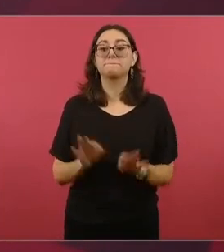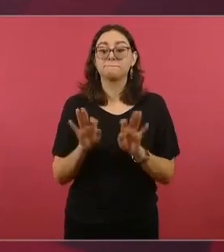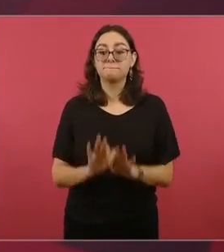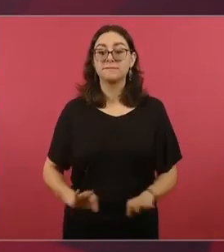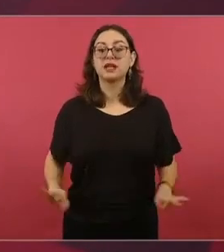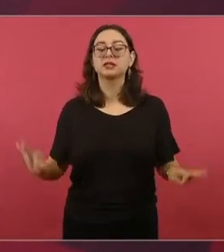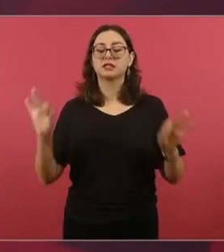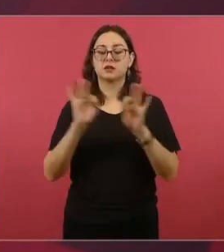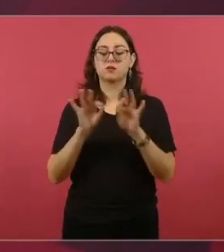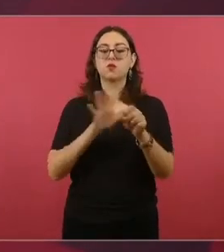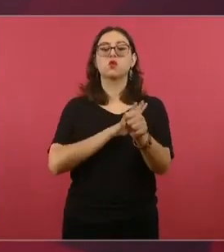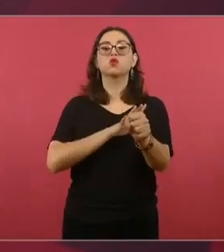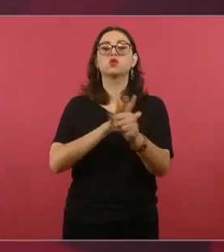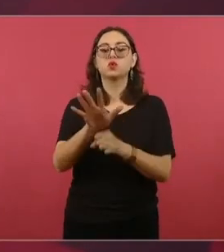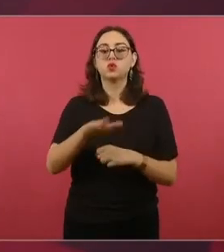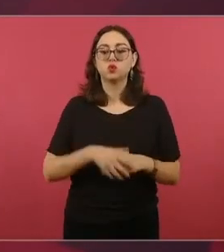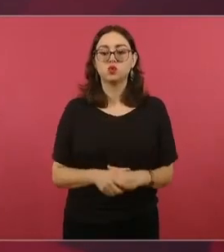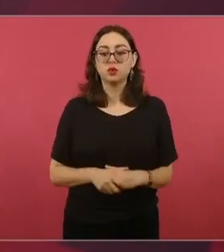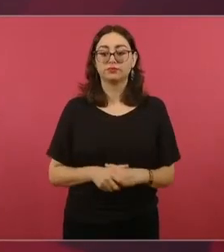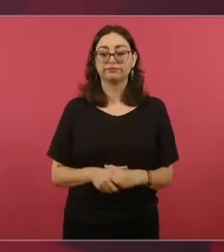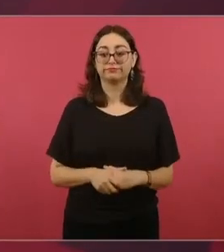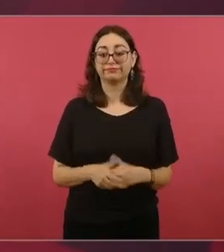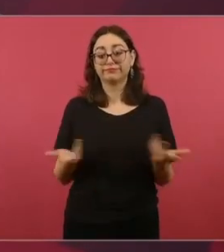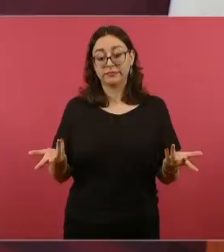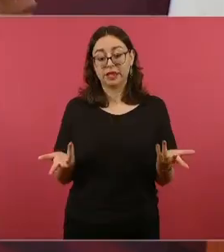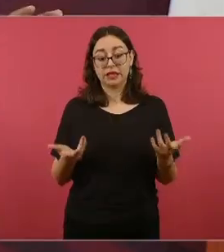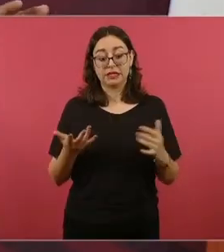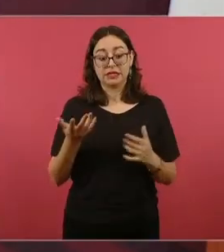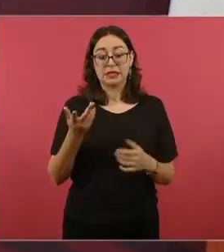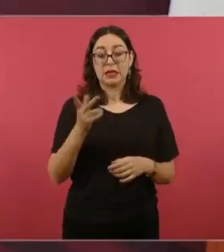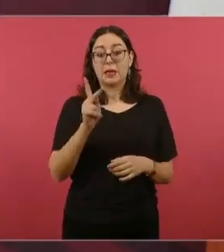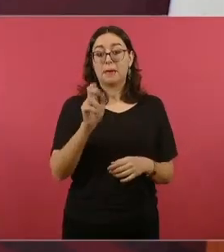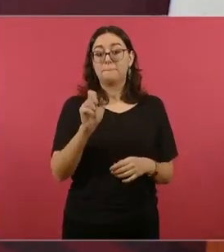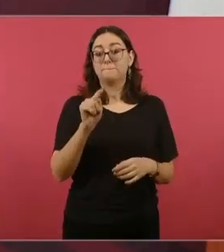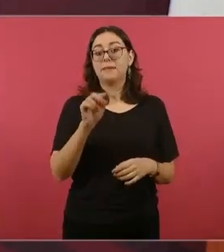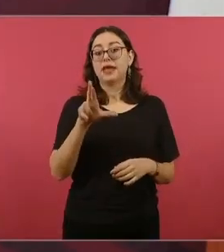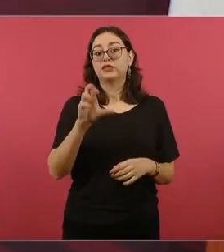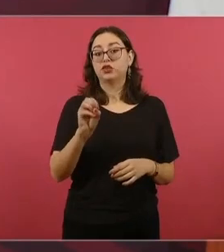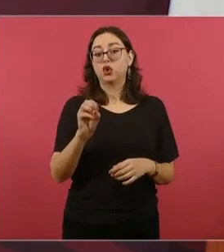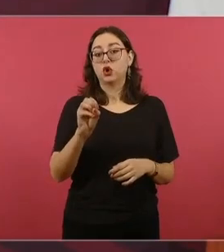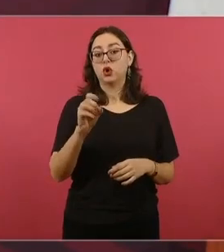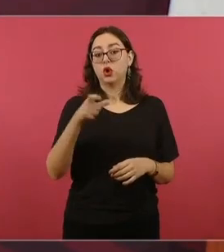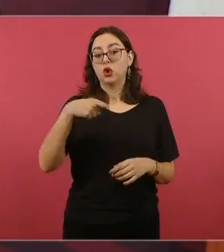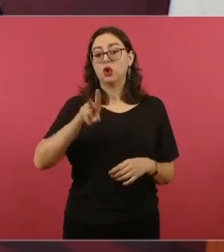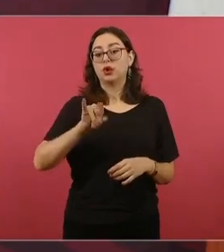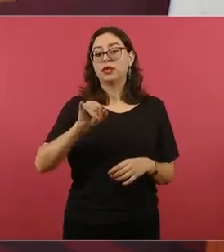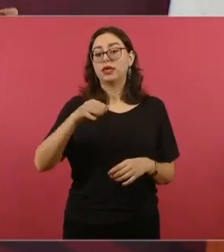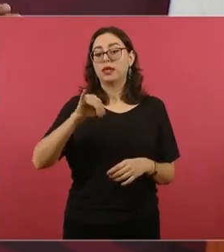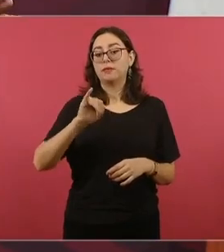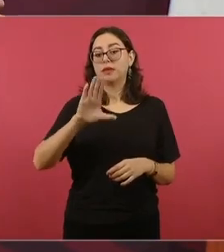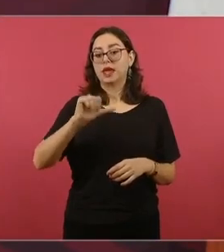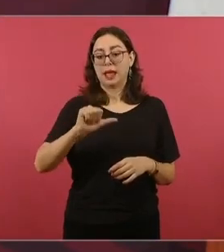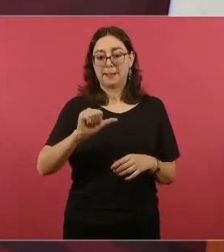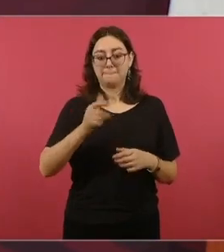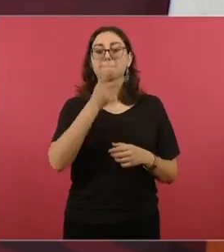recuperar la industria petroquímica, que la destruyeron, no quedó